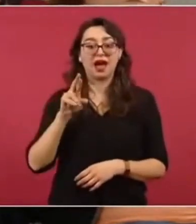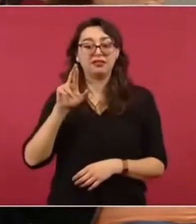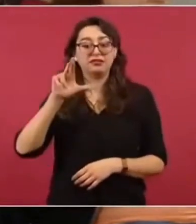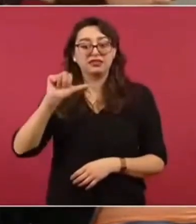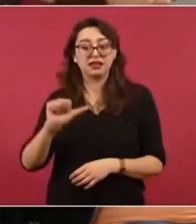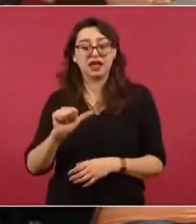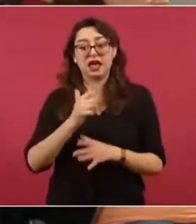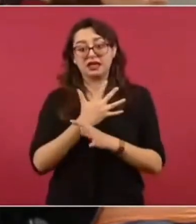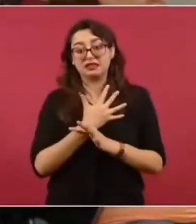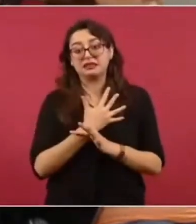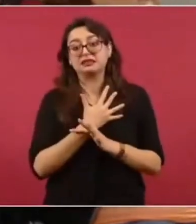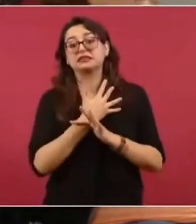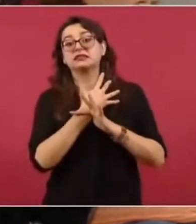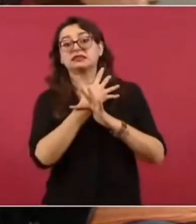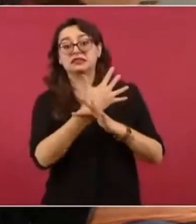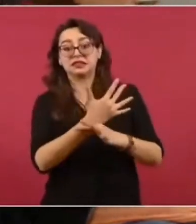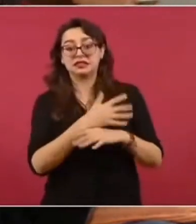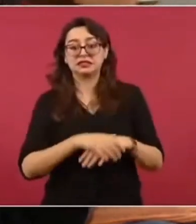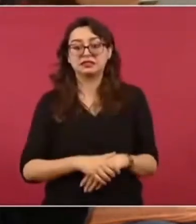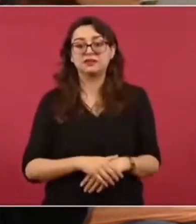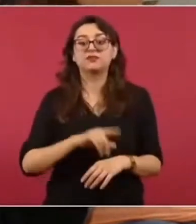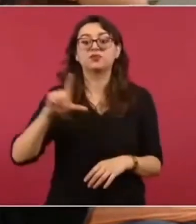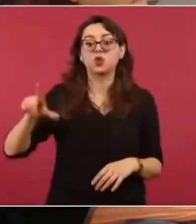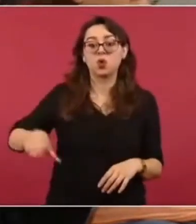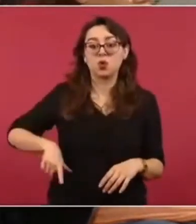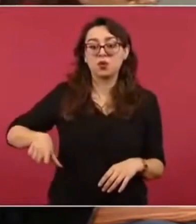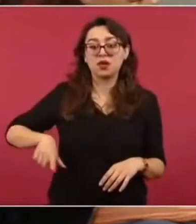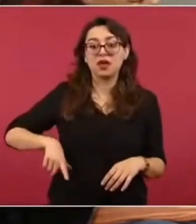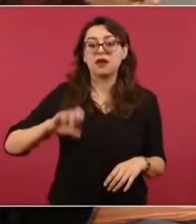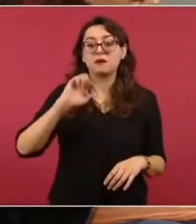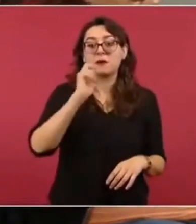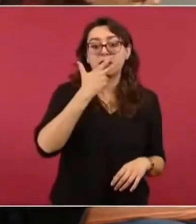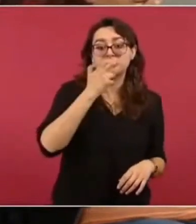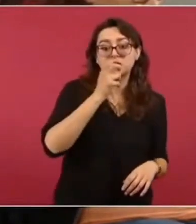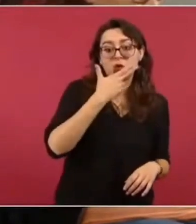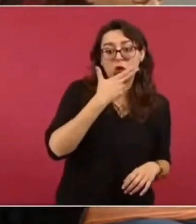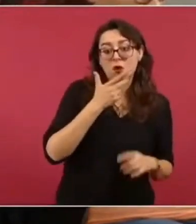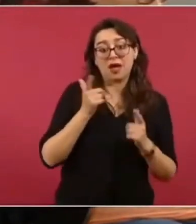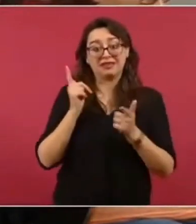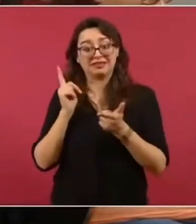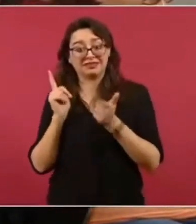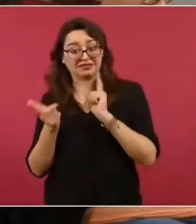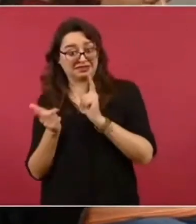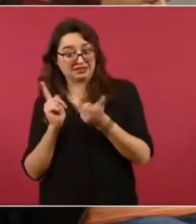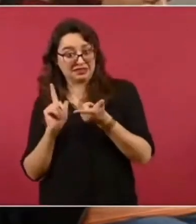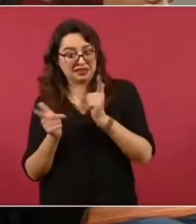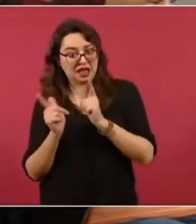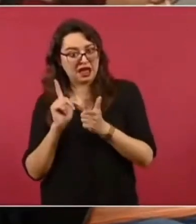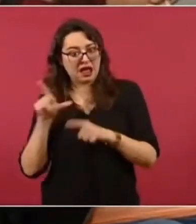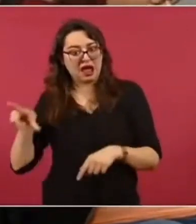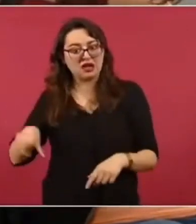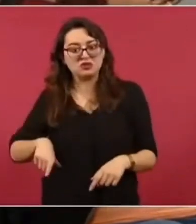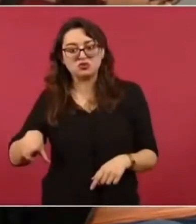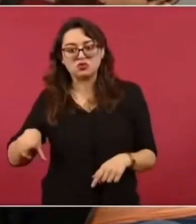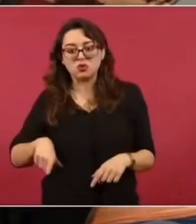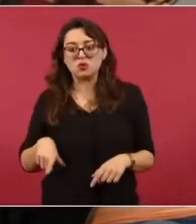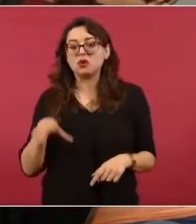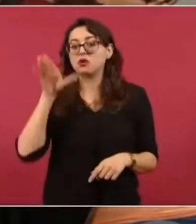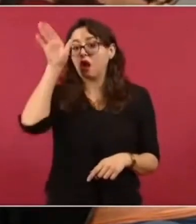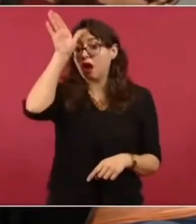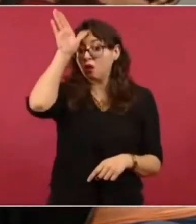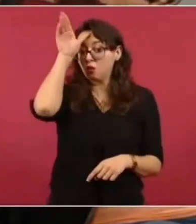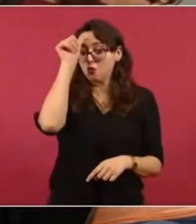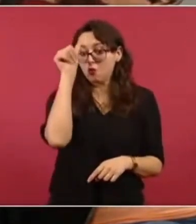hay convenios entre el gobierno de Chihuahua y el gobierno de Texas, es decir, en este intercambio entre